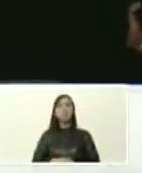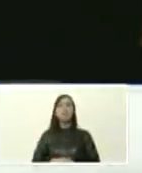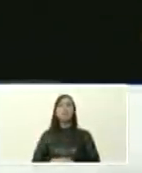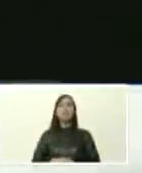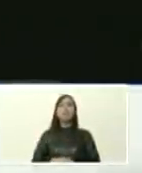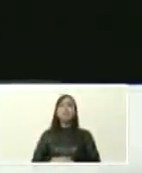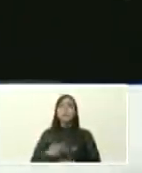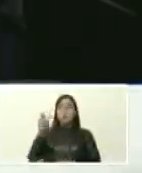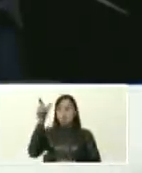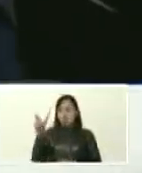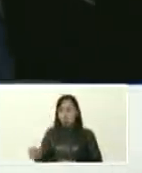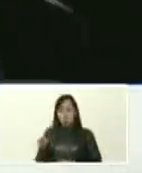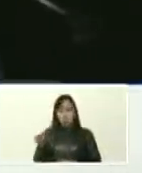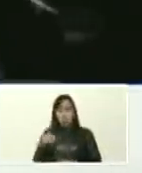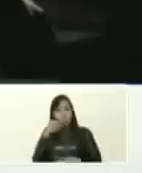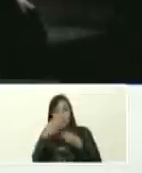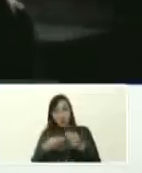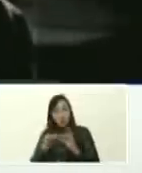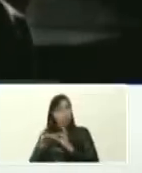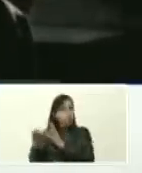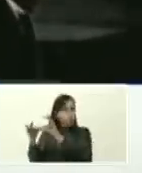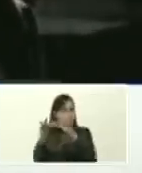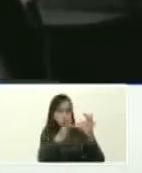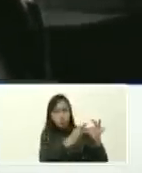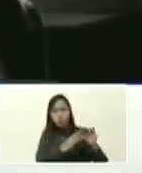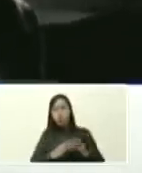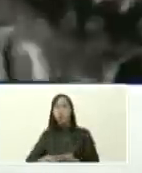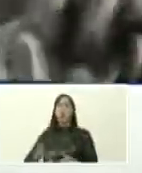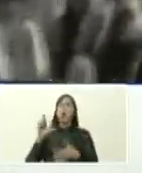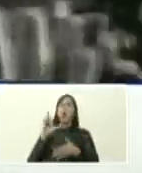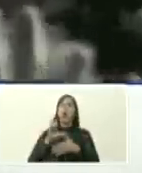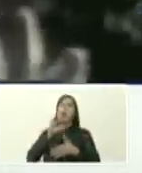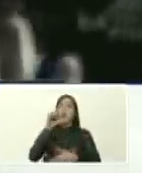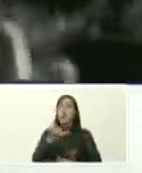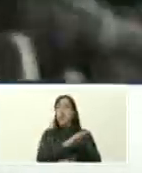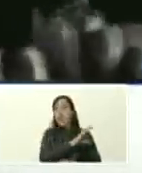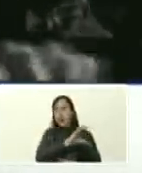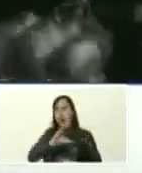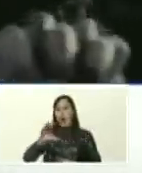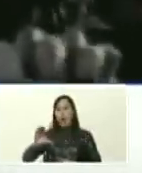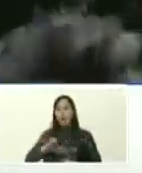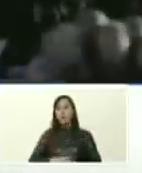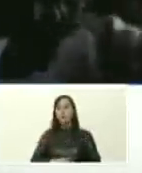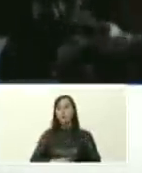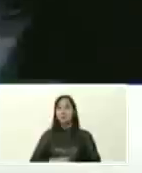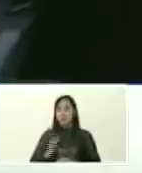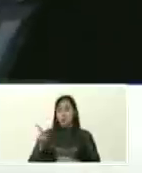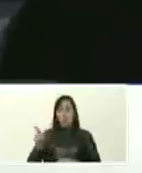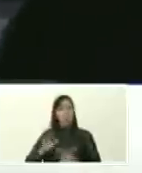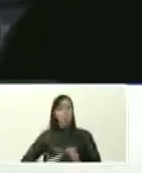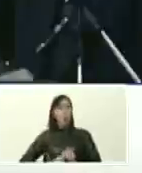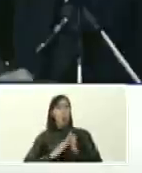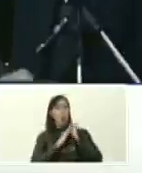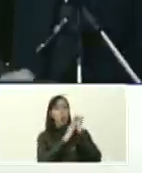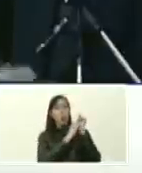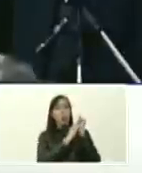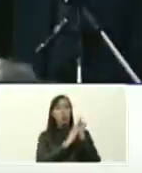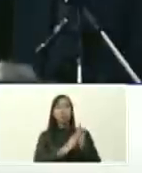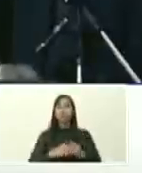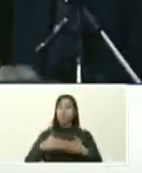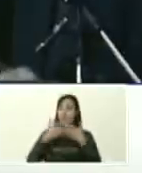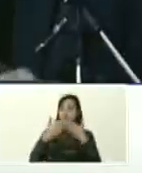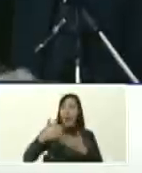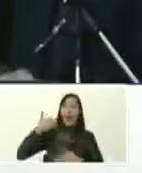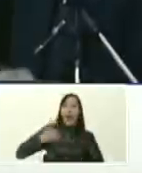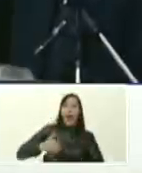gran gestor de la Unión de América Latina y del Caribe. Y fue un líder que dejó para